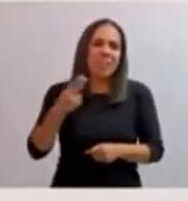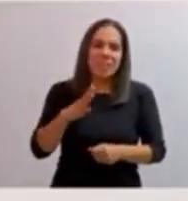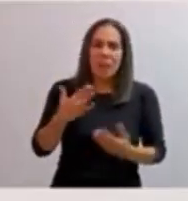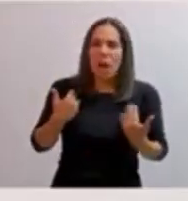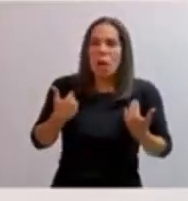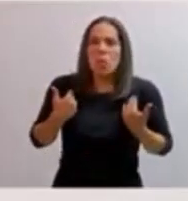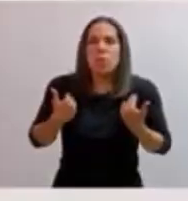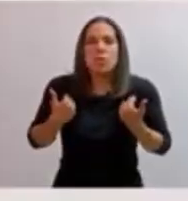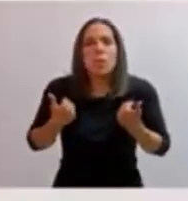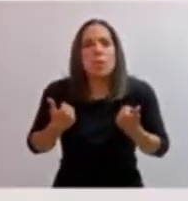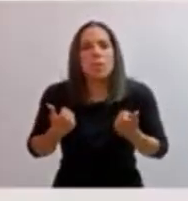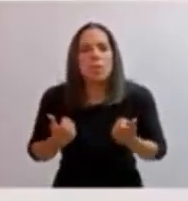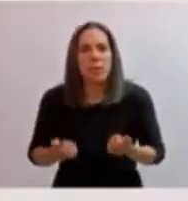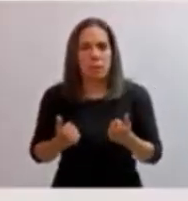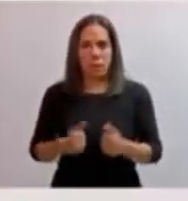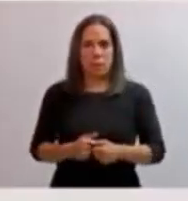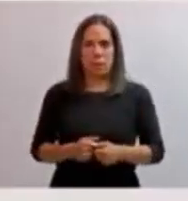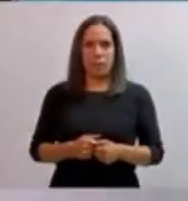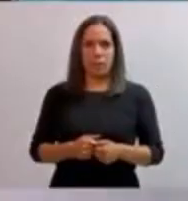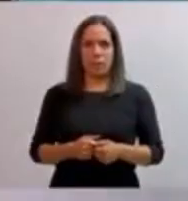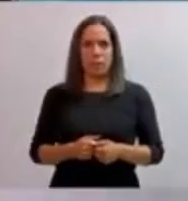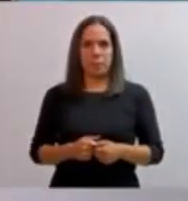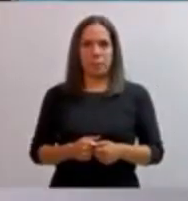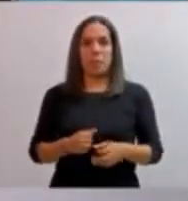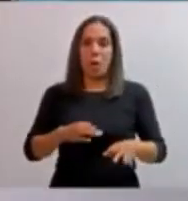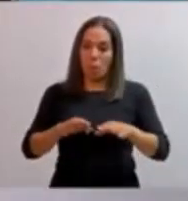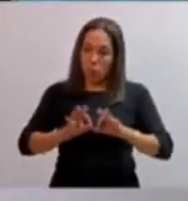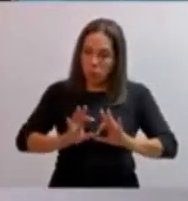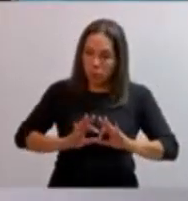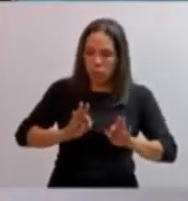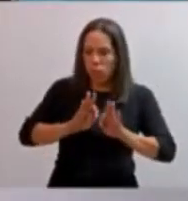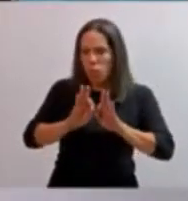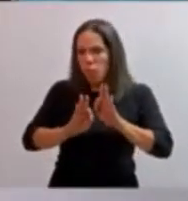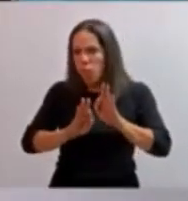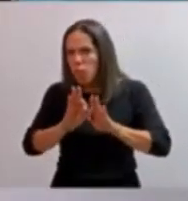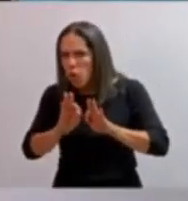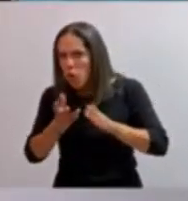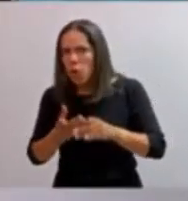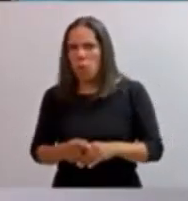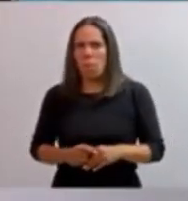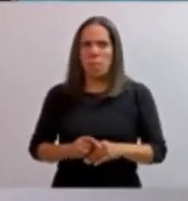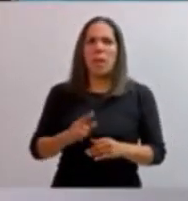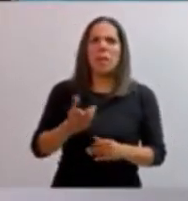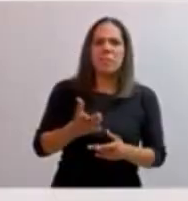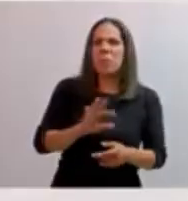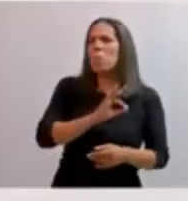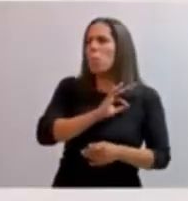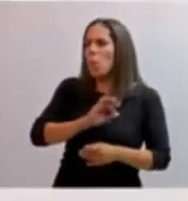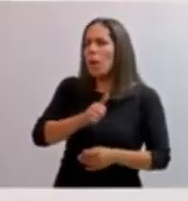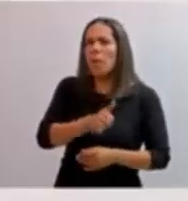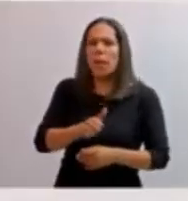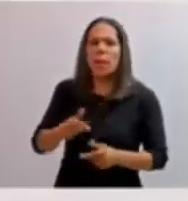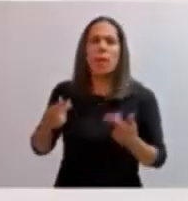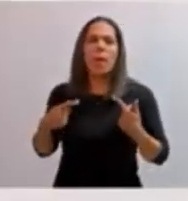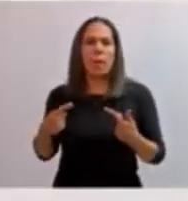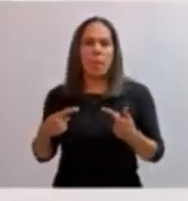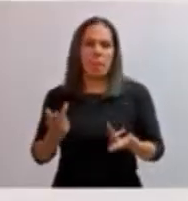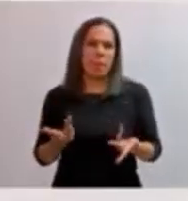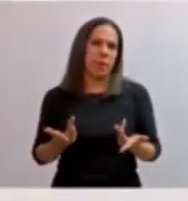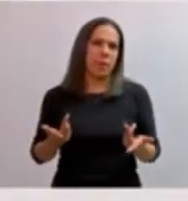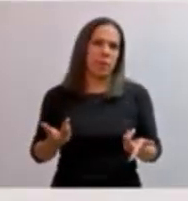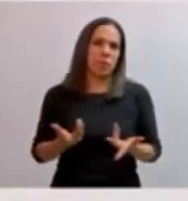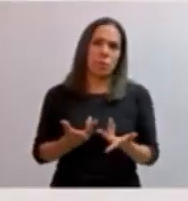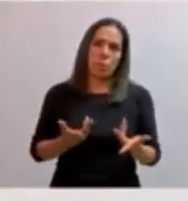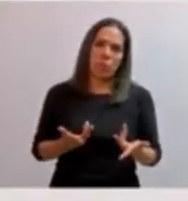se movilizan, se gestionan también las habilidades directivas y docentes, porque la función del